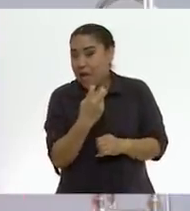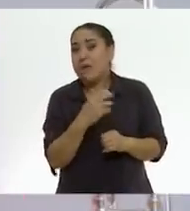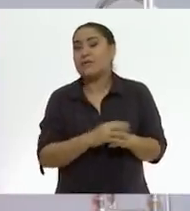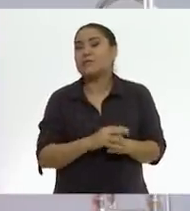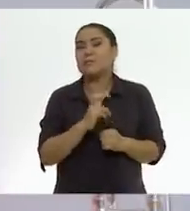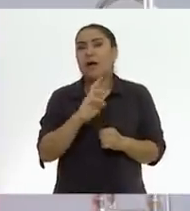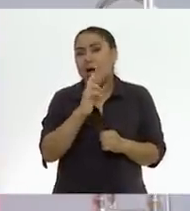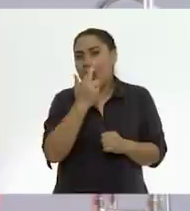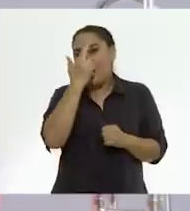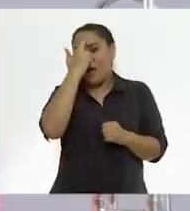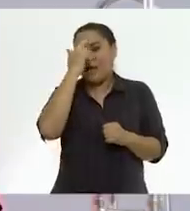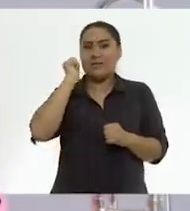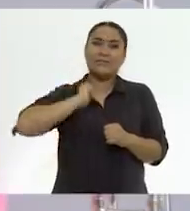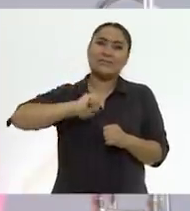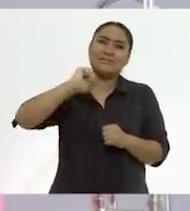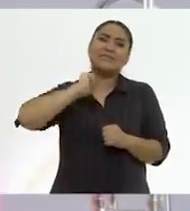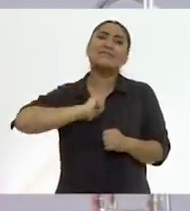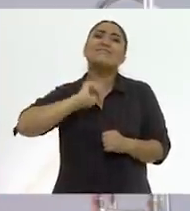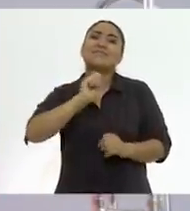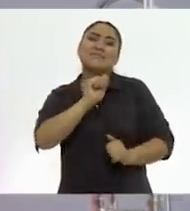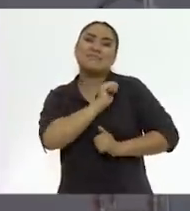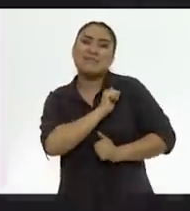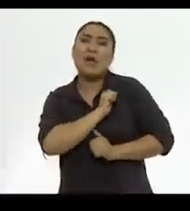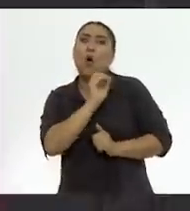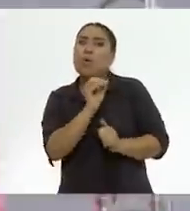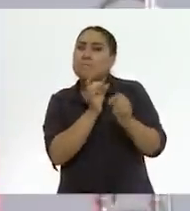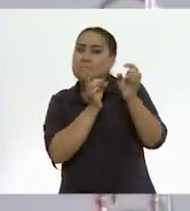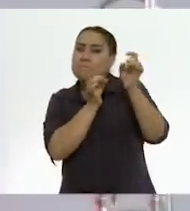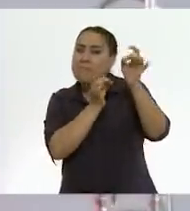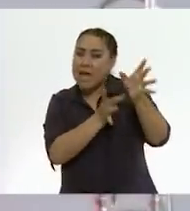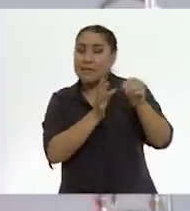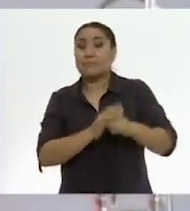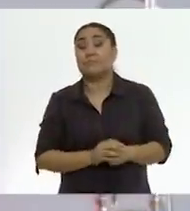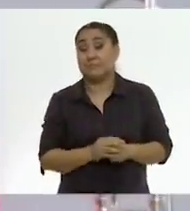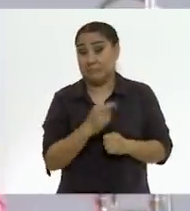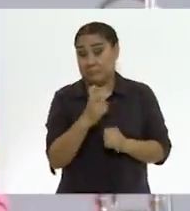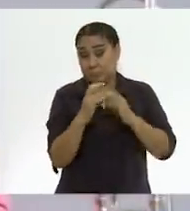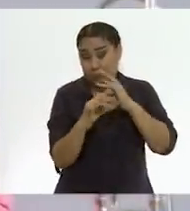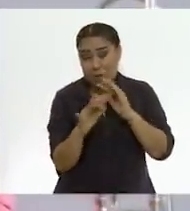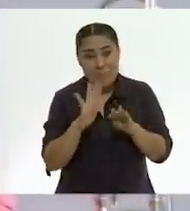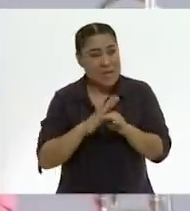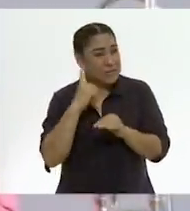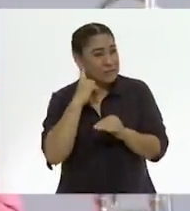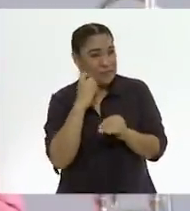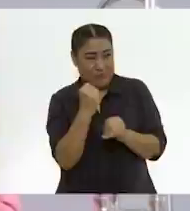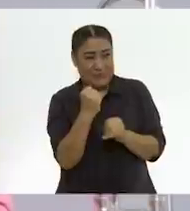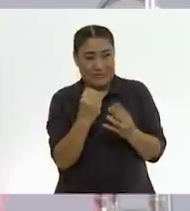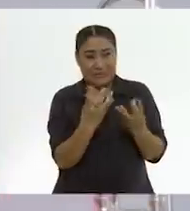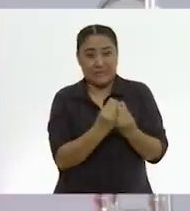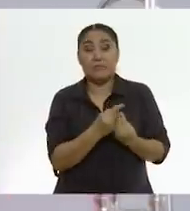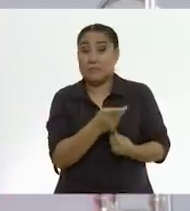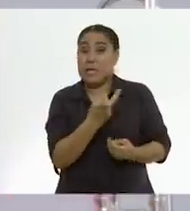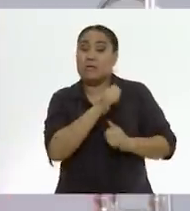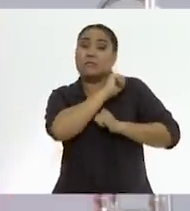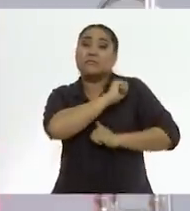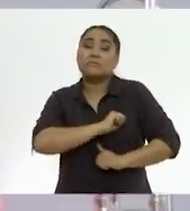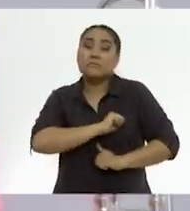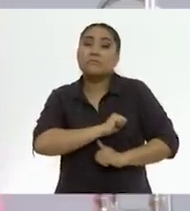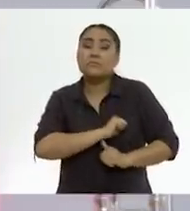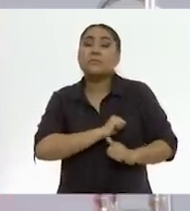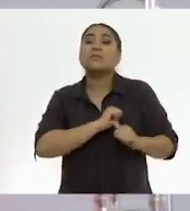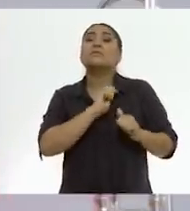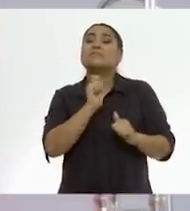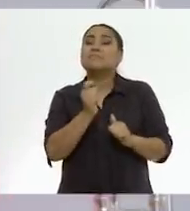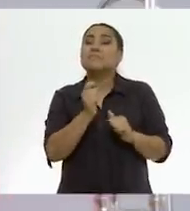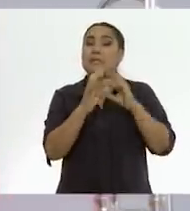a la antigua usanza militar o de cacería. Al ser la más aguda de la familia, es la encargada de guiar los